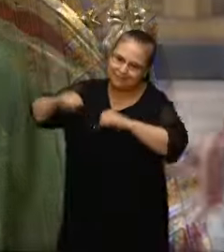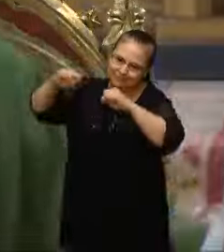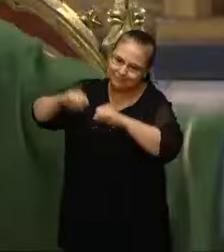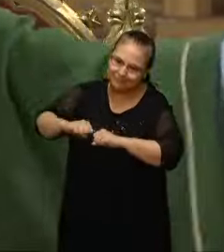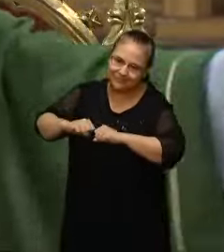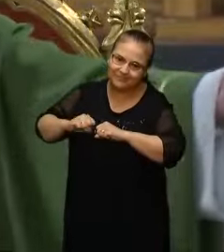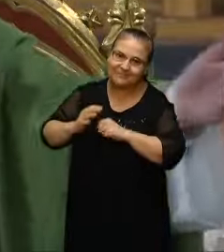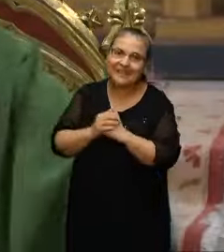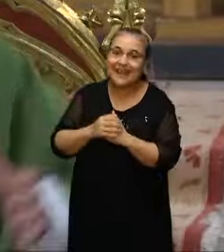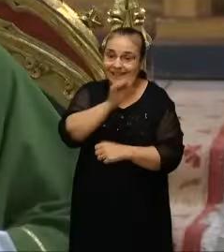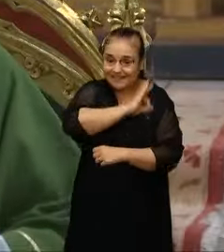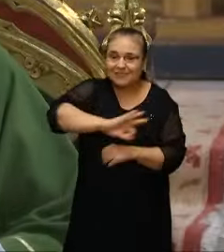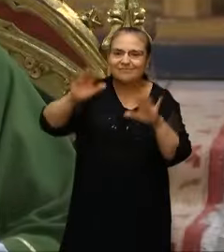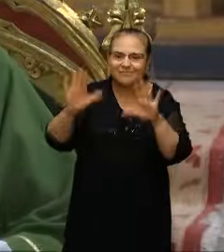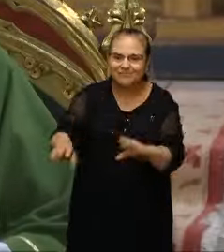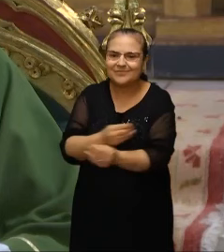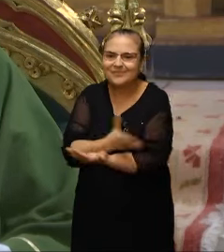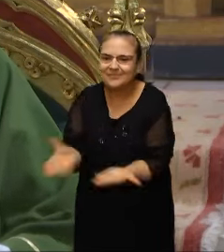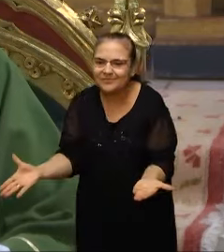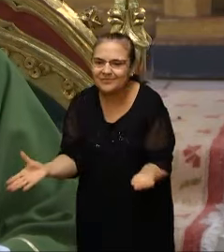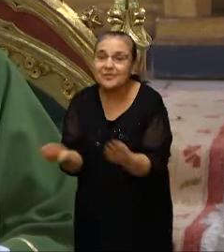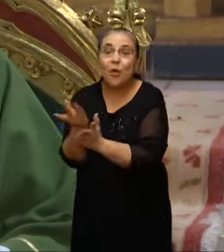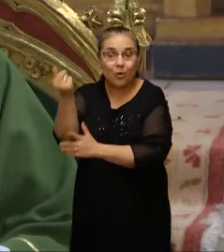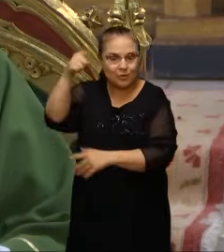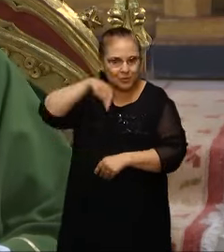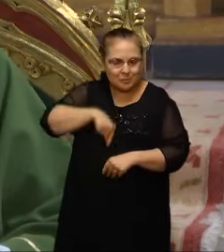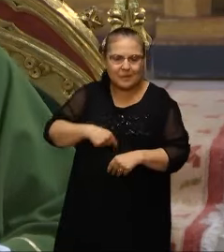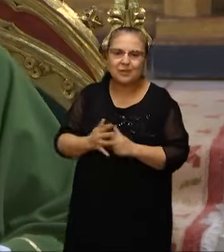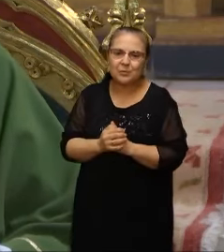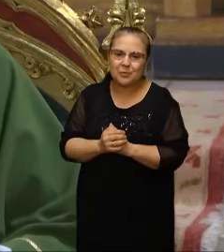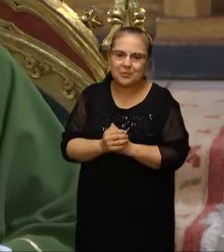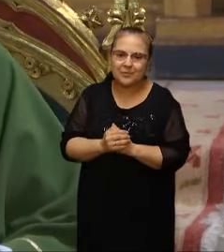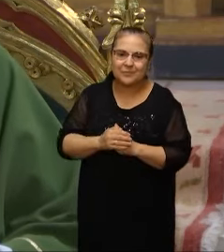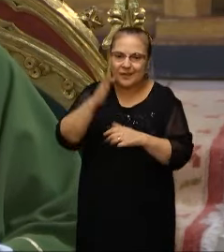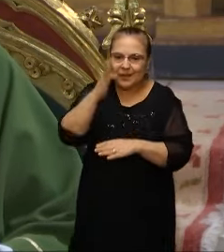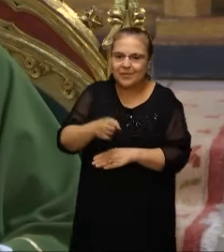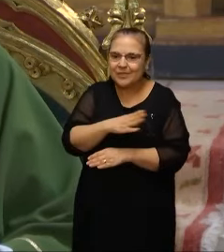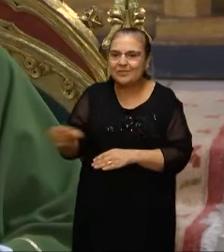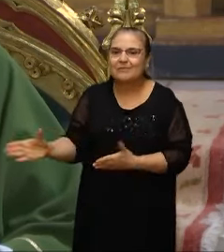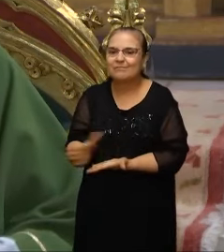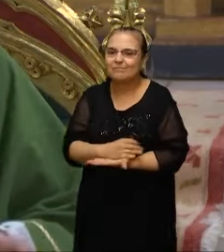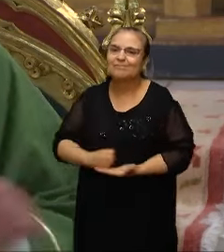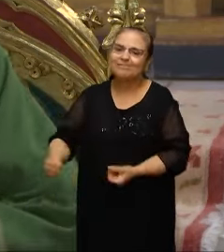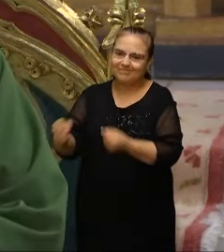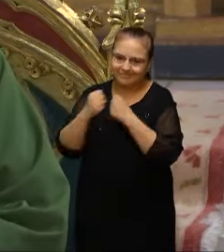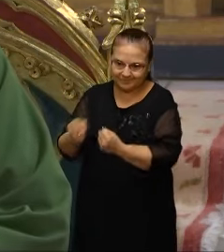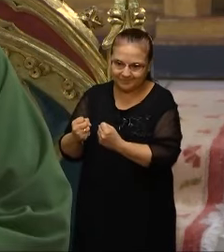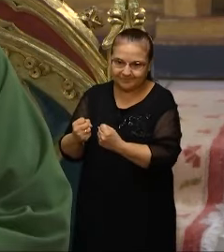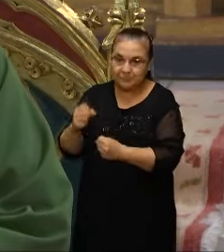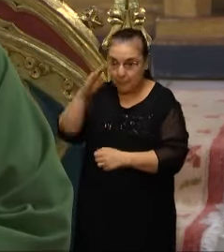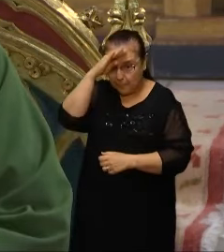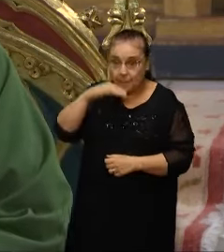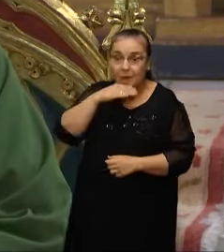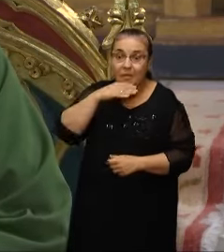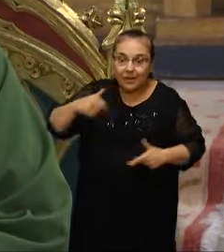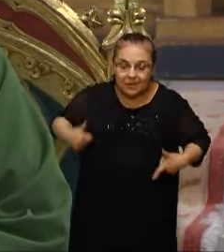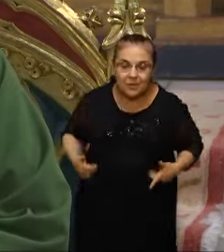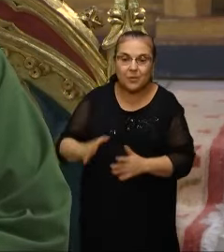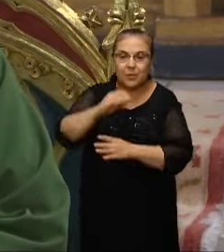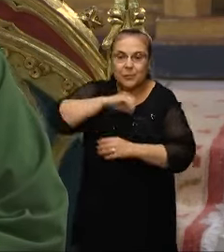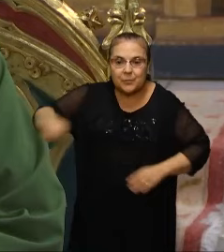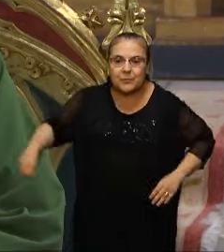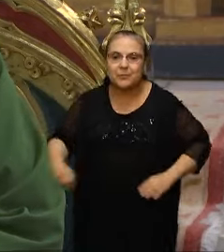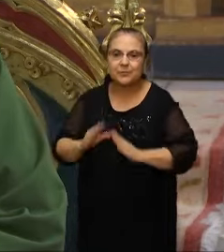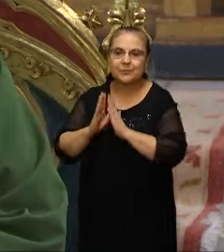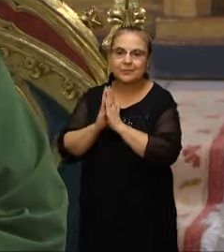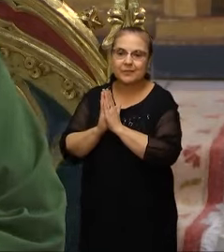Amén el Señor esté con vosotros y la bendición de Dios Todopoderoso Padre